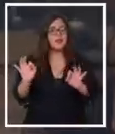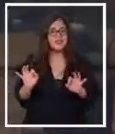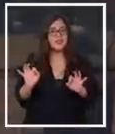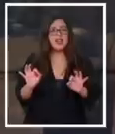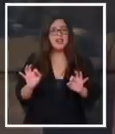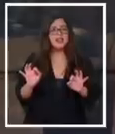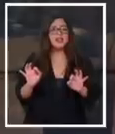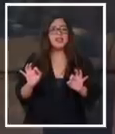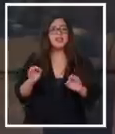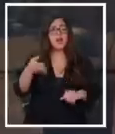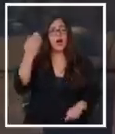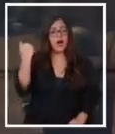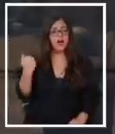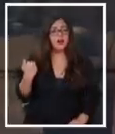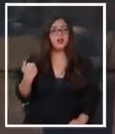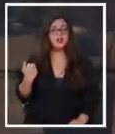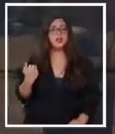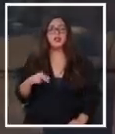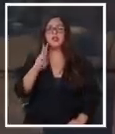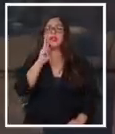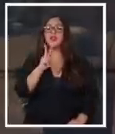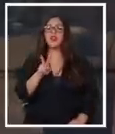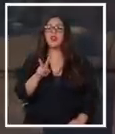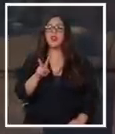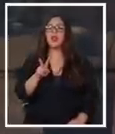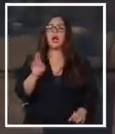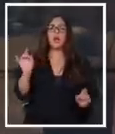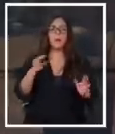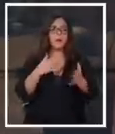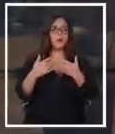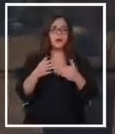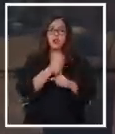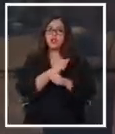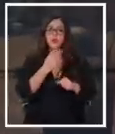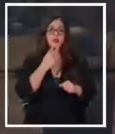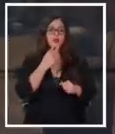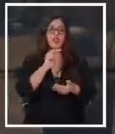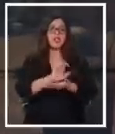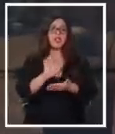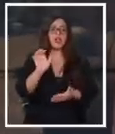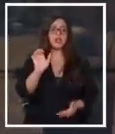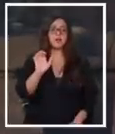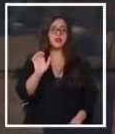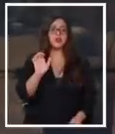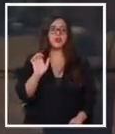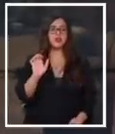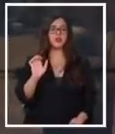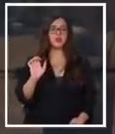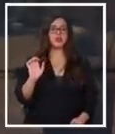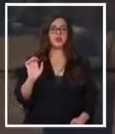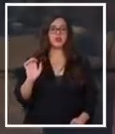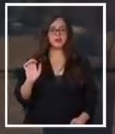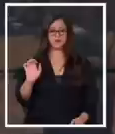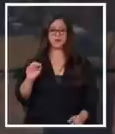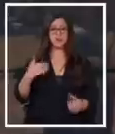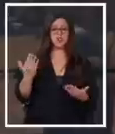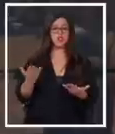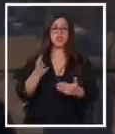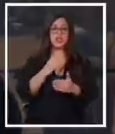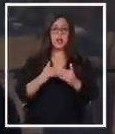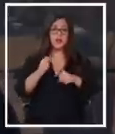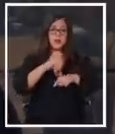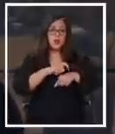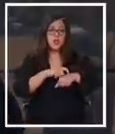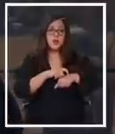mucho durante un rato parecía que había un ánimo de naturalizarlo no se puede vivir en estado de excepción y por lo tanto nosotros paralelamente